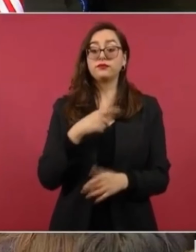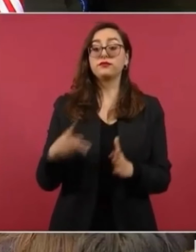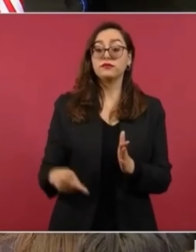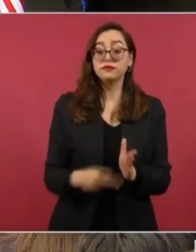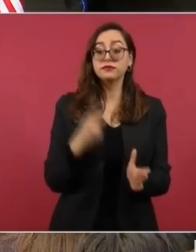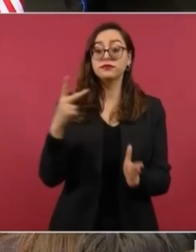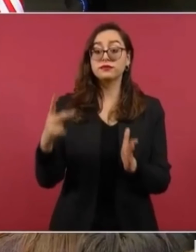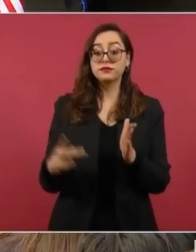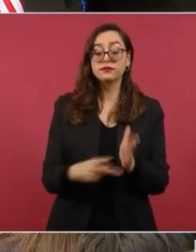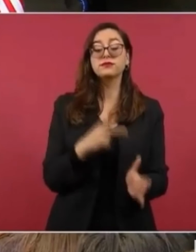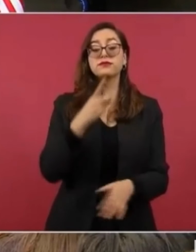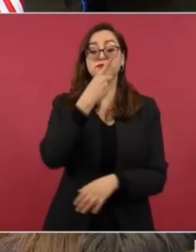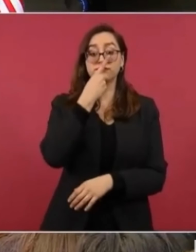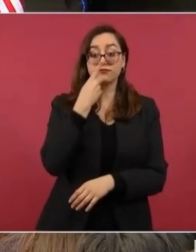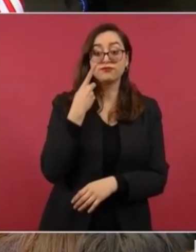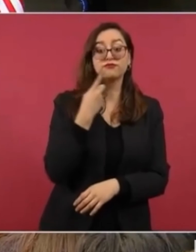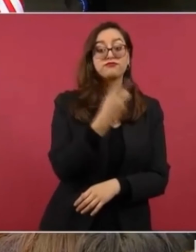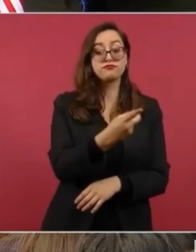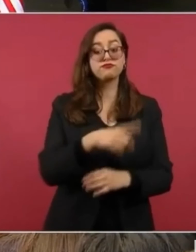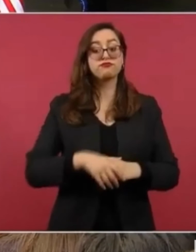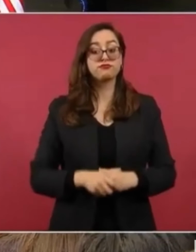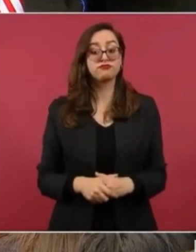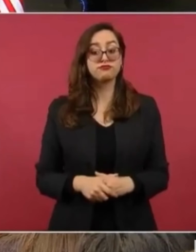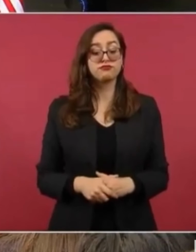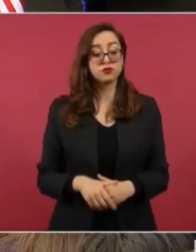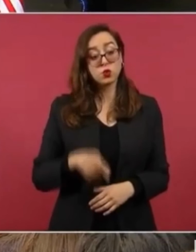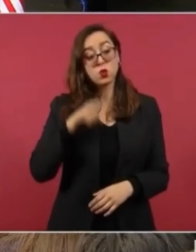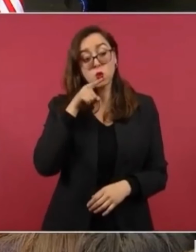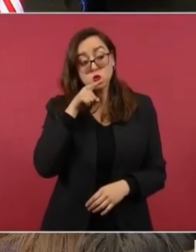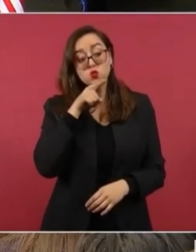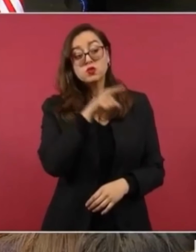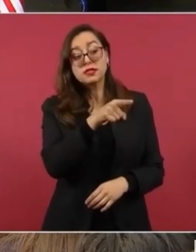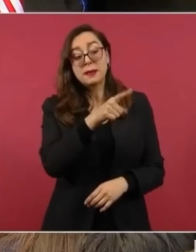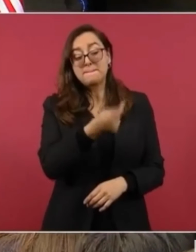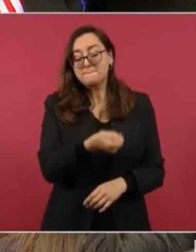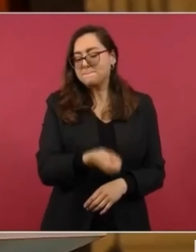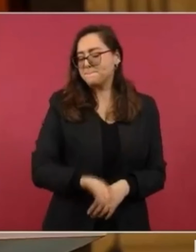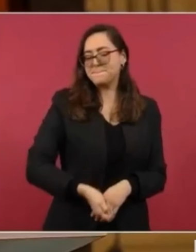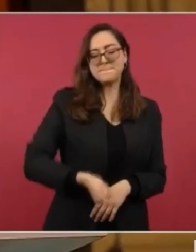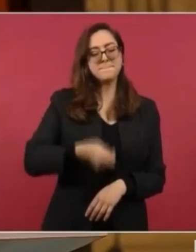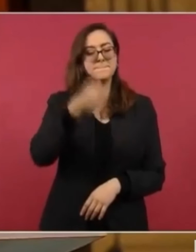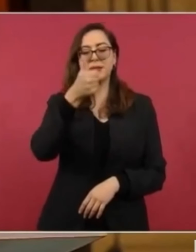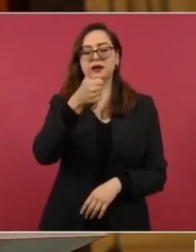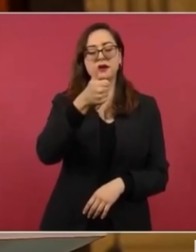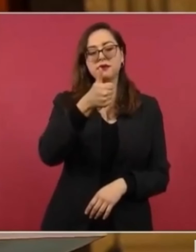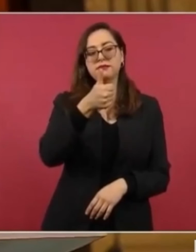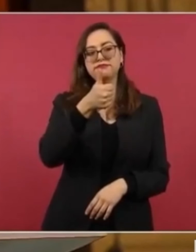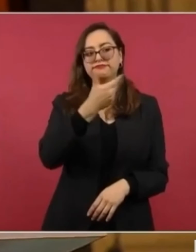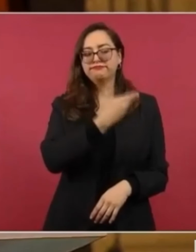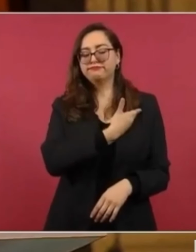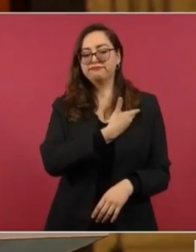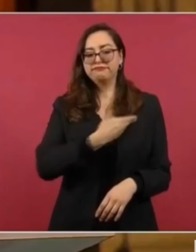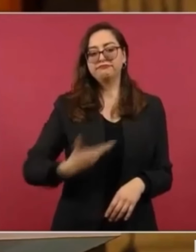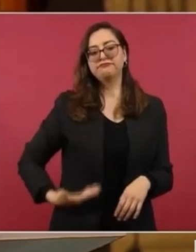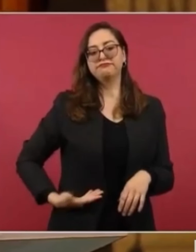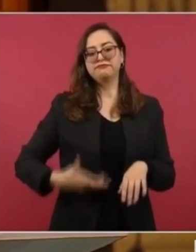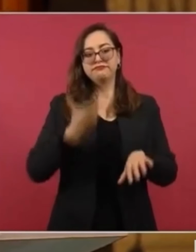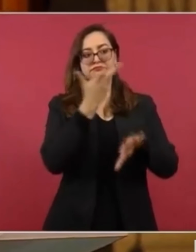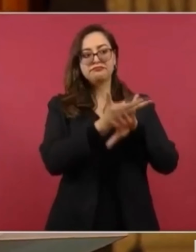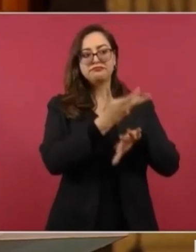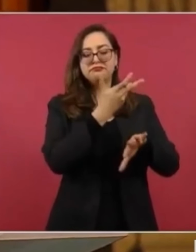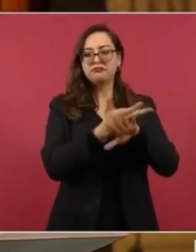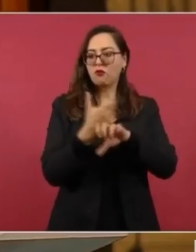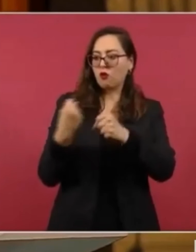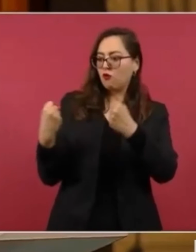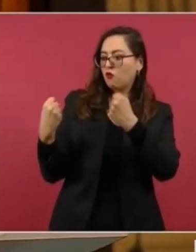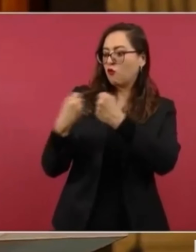Usted es el primer presidente de Estados Unidos en mucho tiempo que no